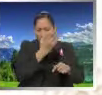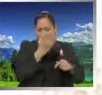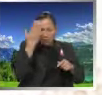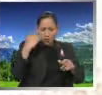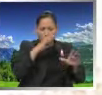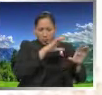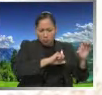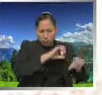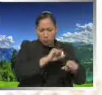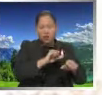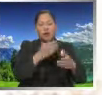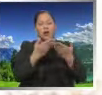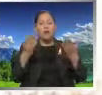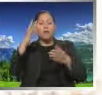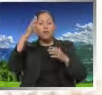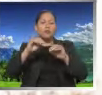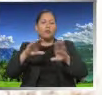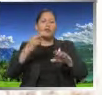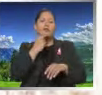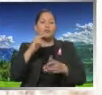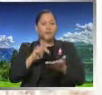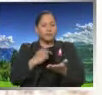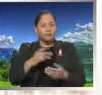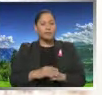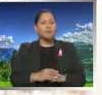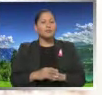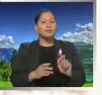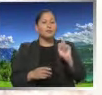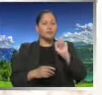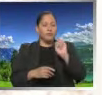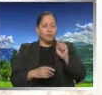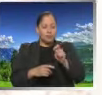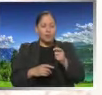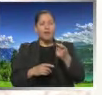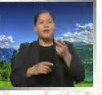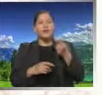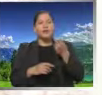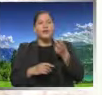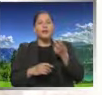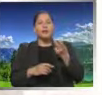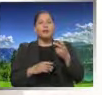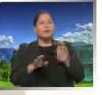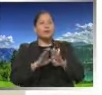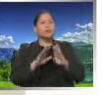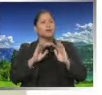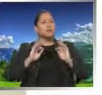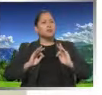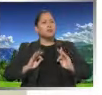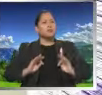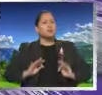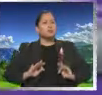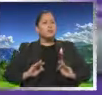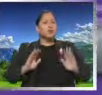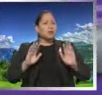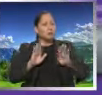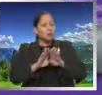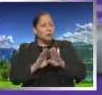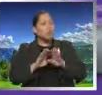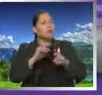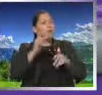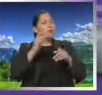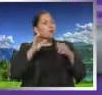estuvimos mejor y caemos en esa coyuntura también decíamos de volverse light o estar vinculado al